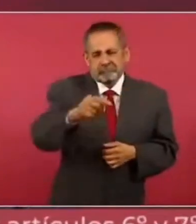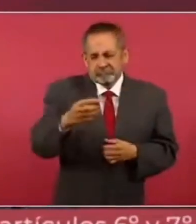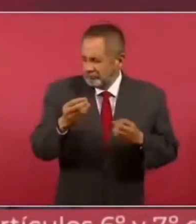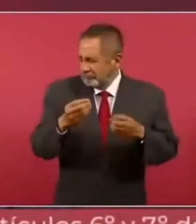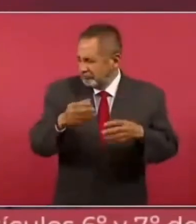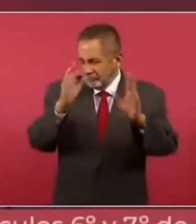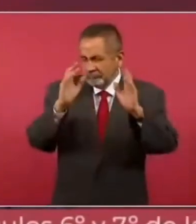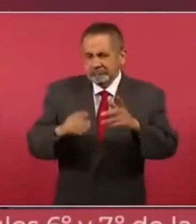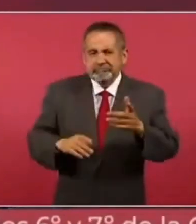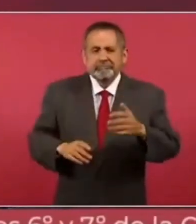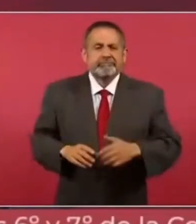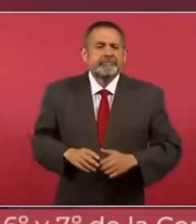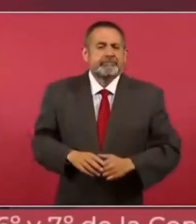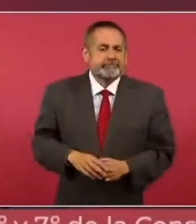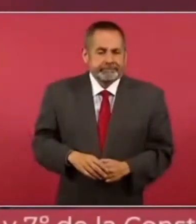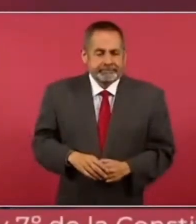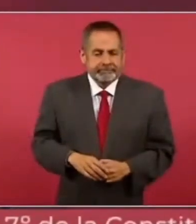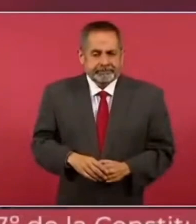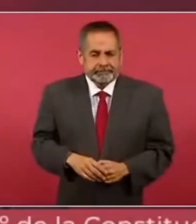y